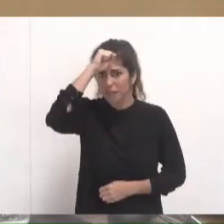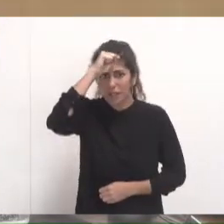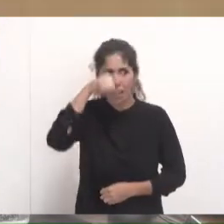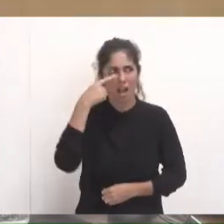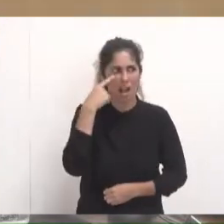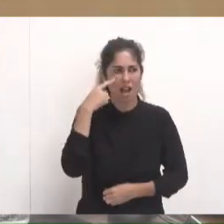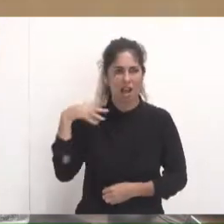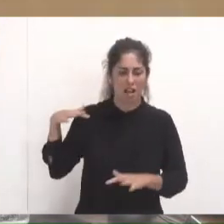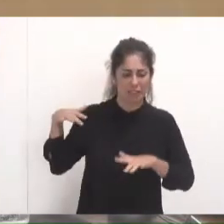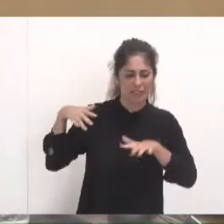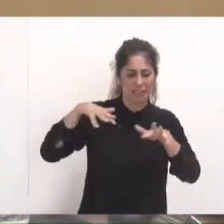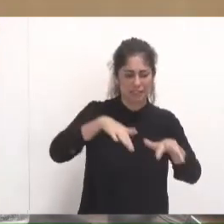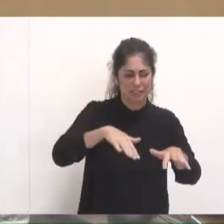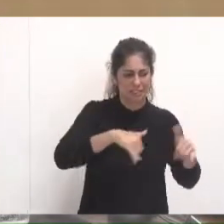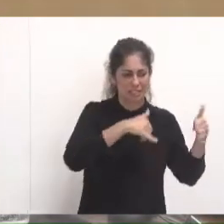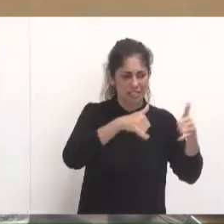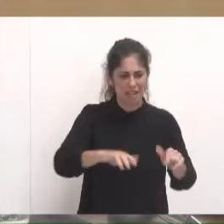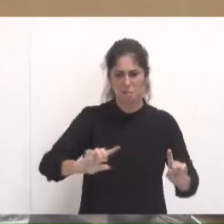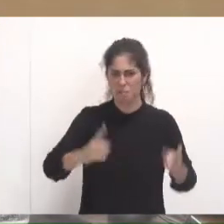se introdujo por primera vez,